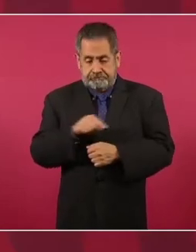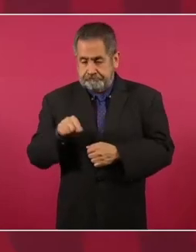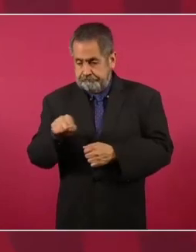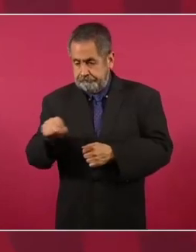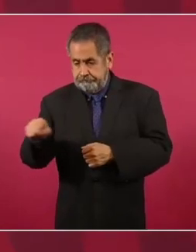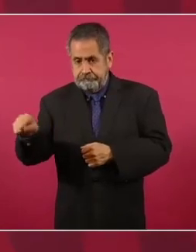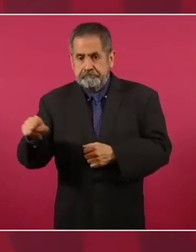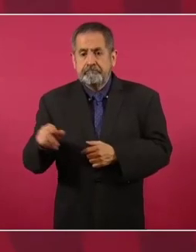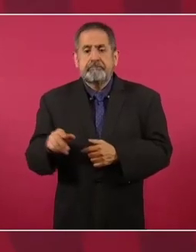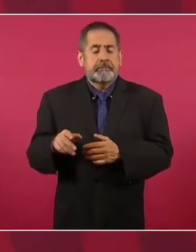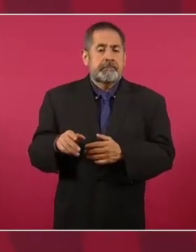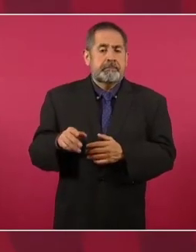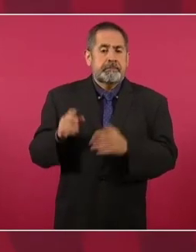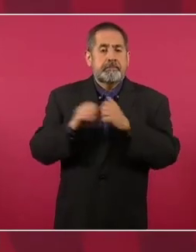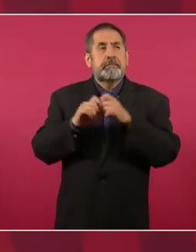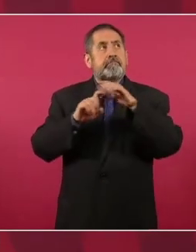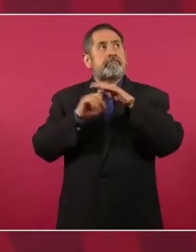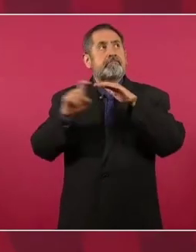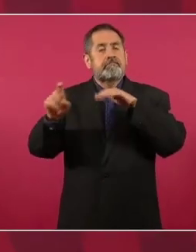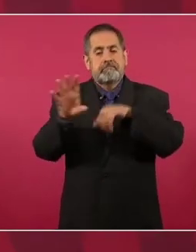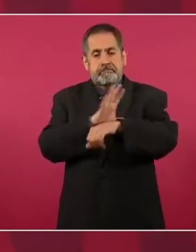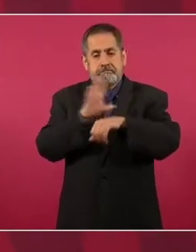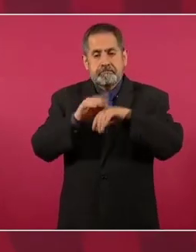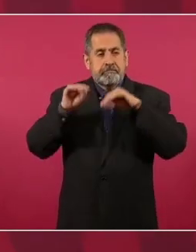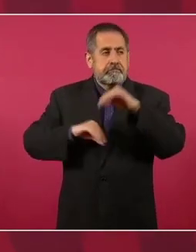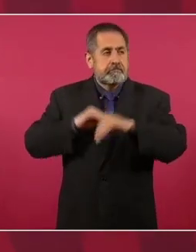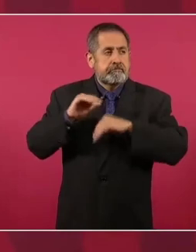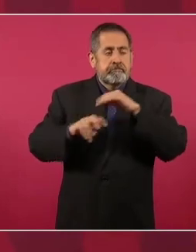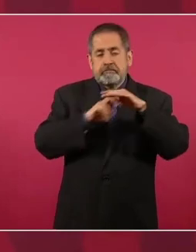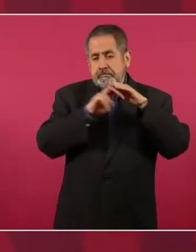Entonces hay una instalación especial que se está